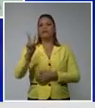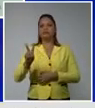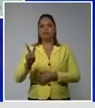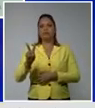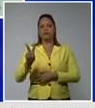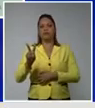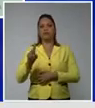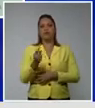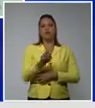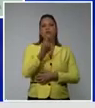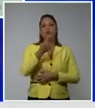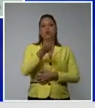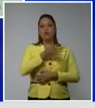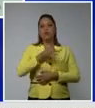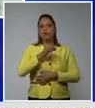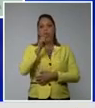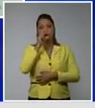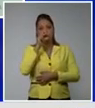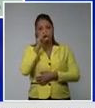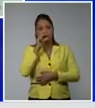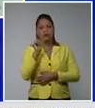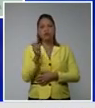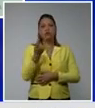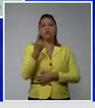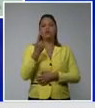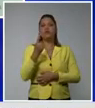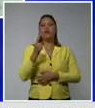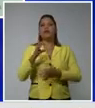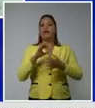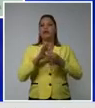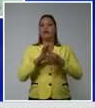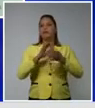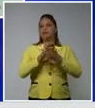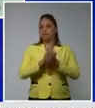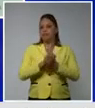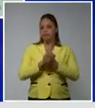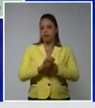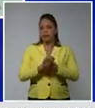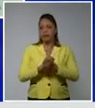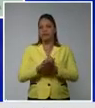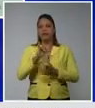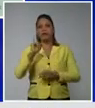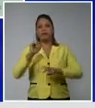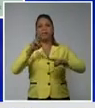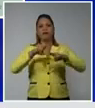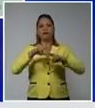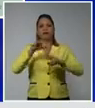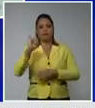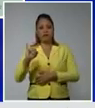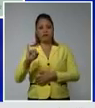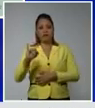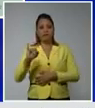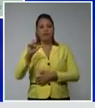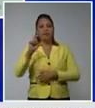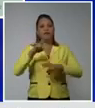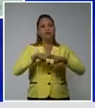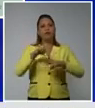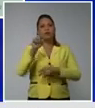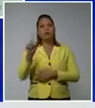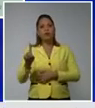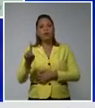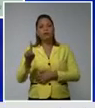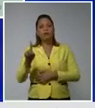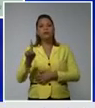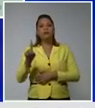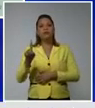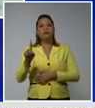de Bauta y uno de Huila de Melena. En La Habana, 6, de Centro Habana 1, del